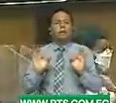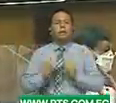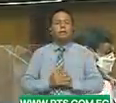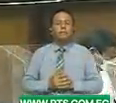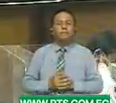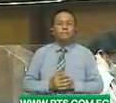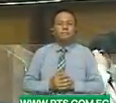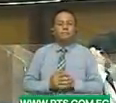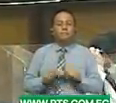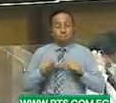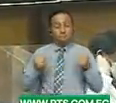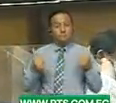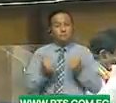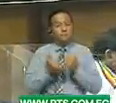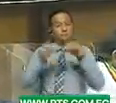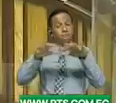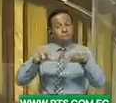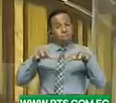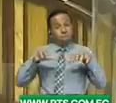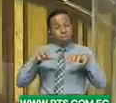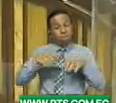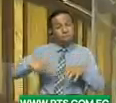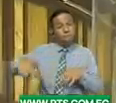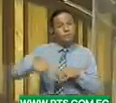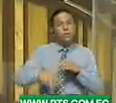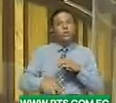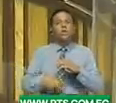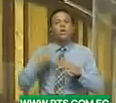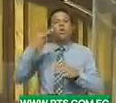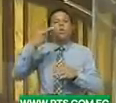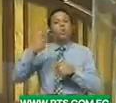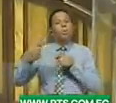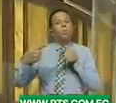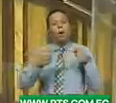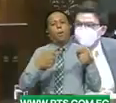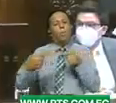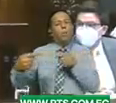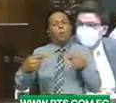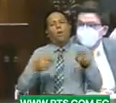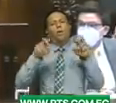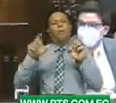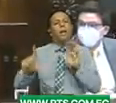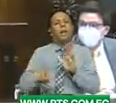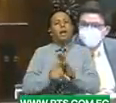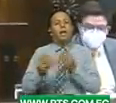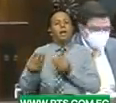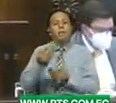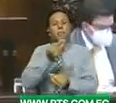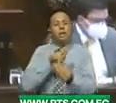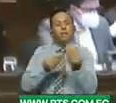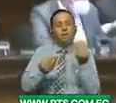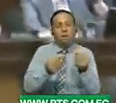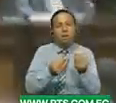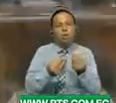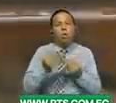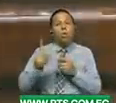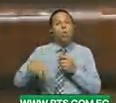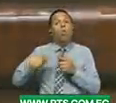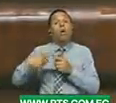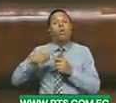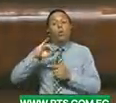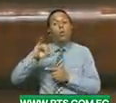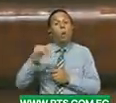El Pleno de la Asamblea Nacional cumplió con el segundo debate de la Ley de Inversiones. Ahora la votación será el jueves.